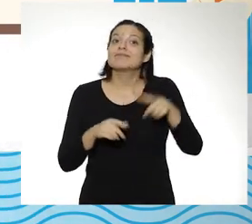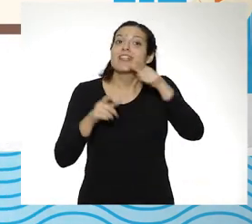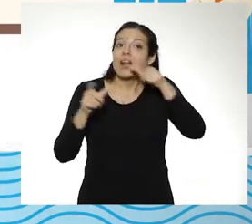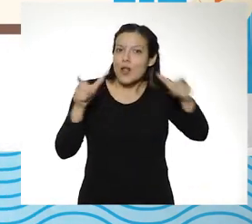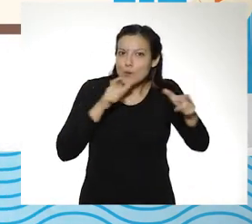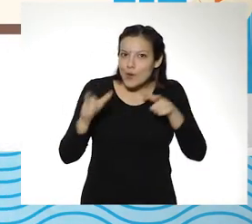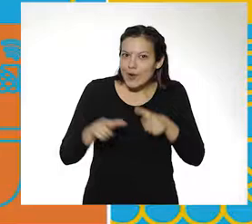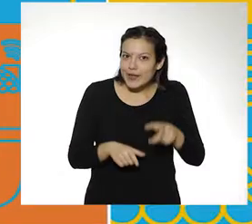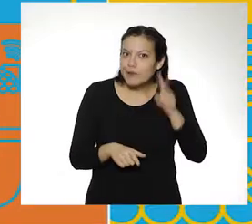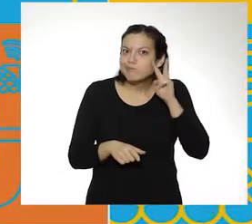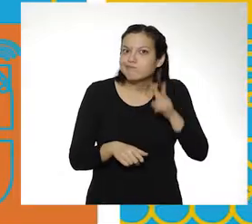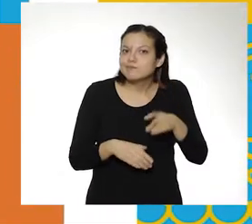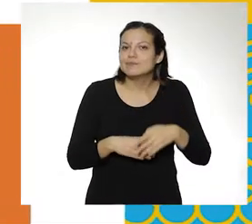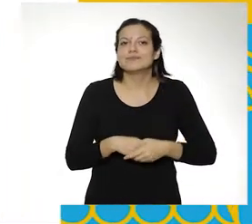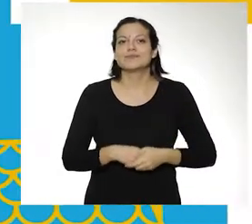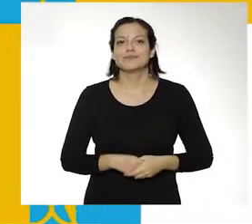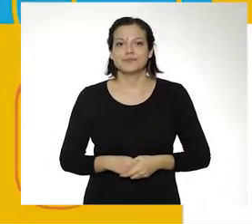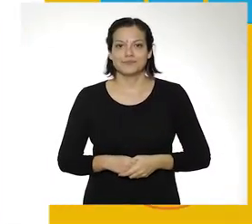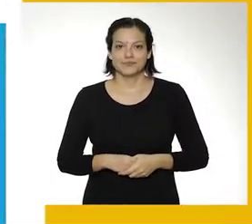nos contestaban.